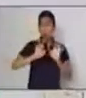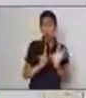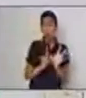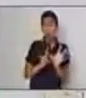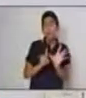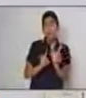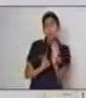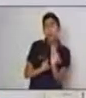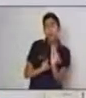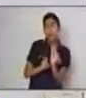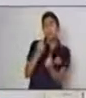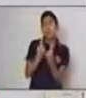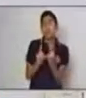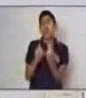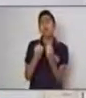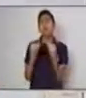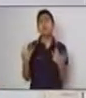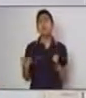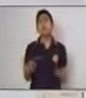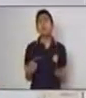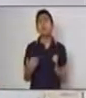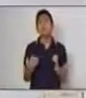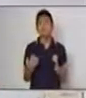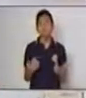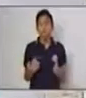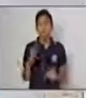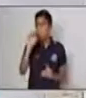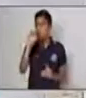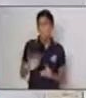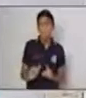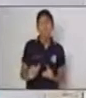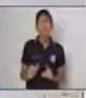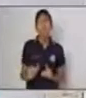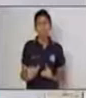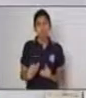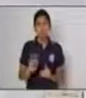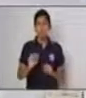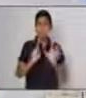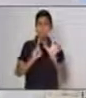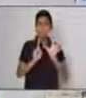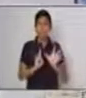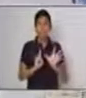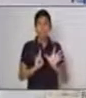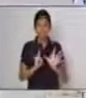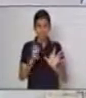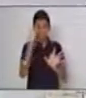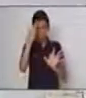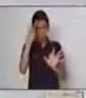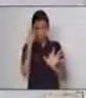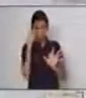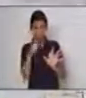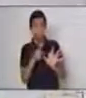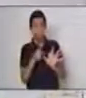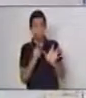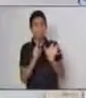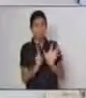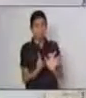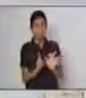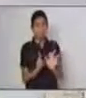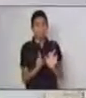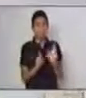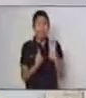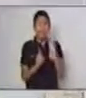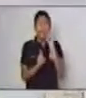12? Muy bien, es 6. 6 es en este caso el